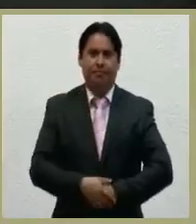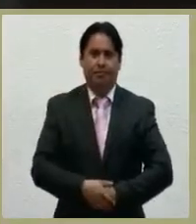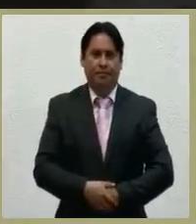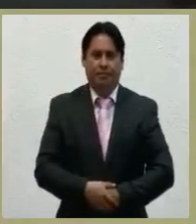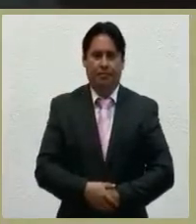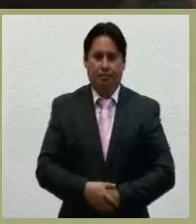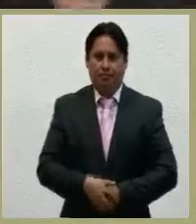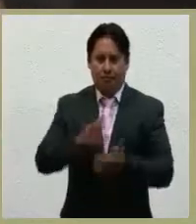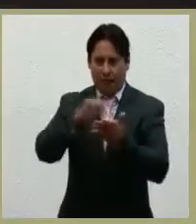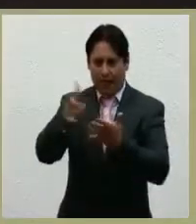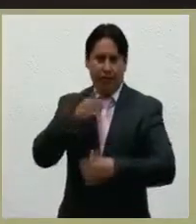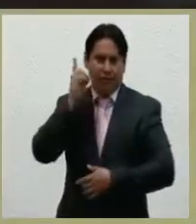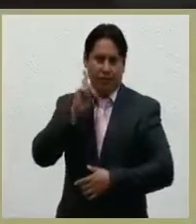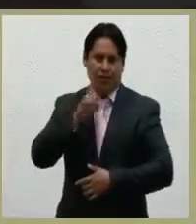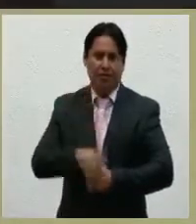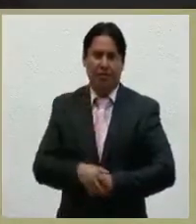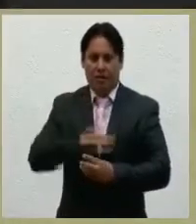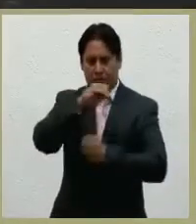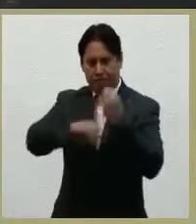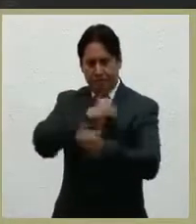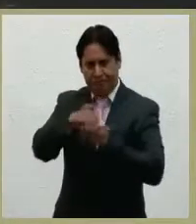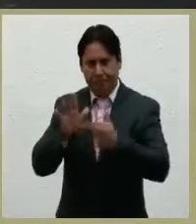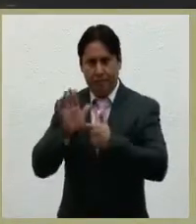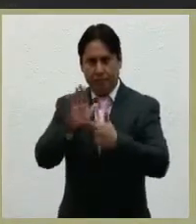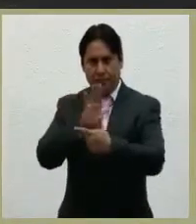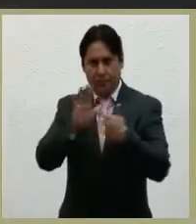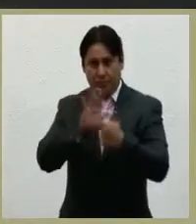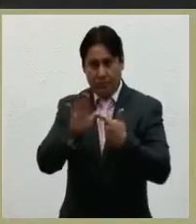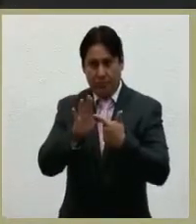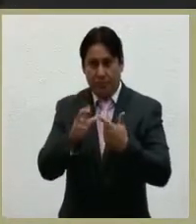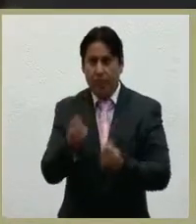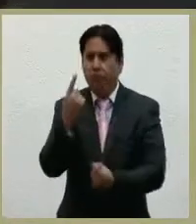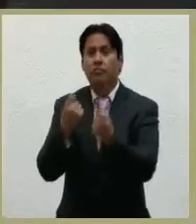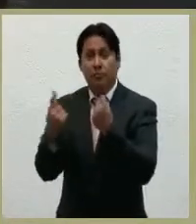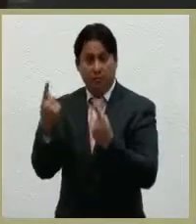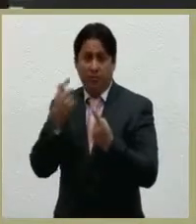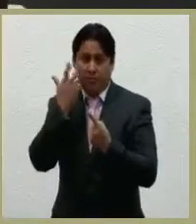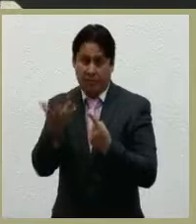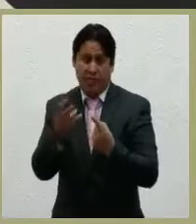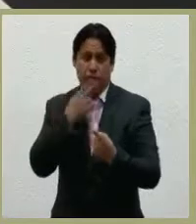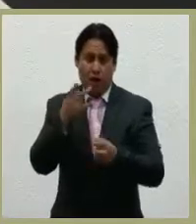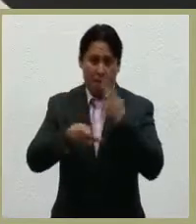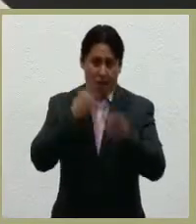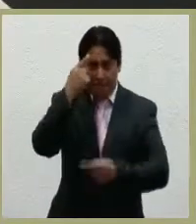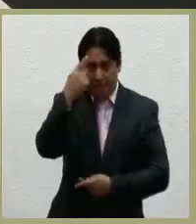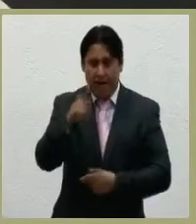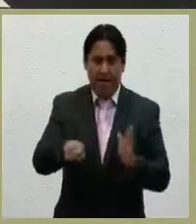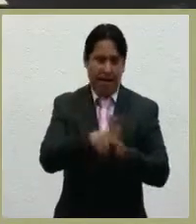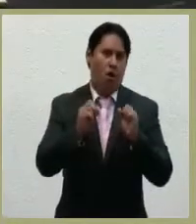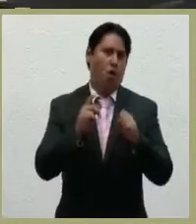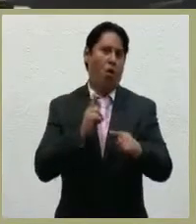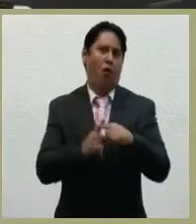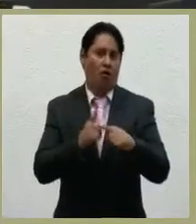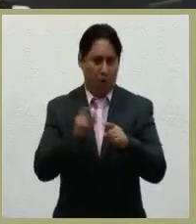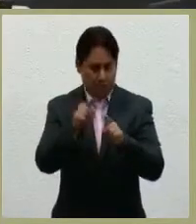Gracias, diputada. Está a discusión el dictamen presentado. Si alguna o alguno de los legisladores desea hacer uso de la palabra para argumentar en